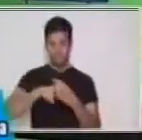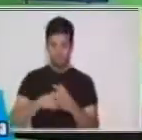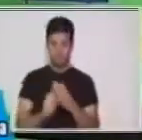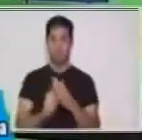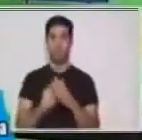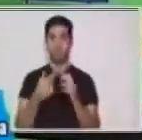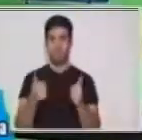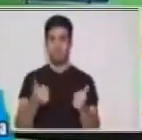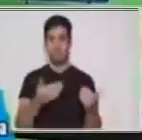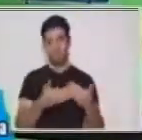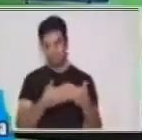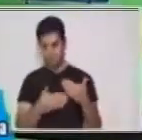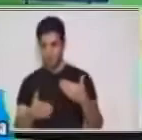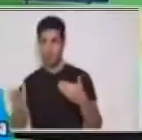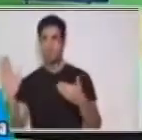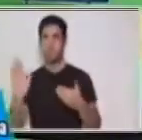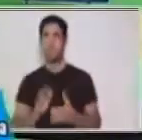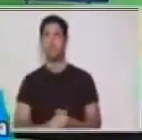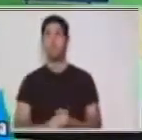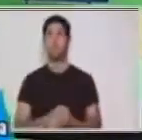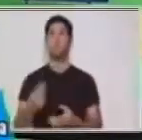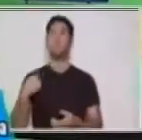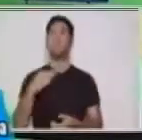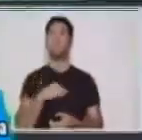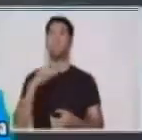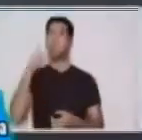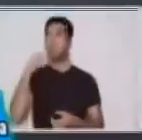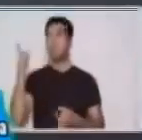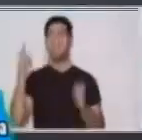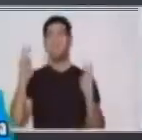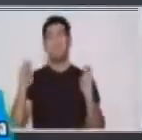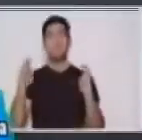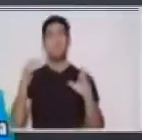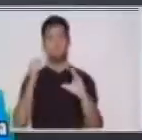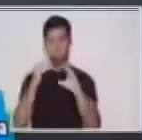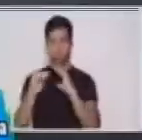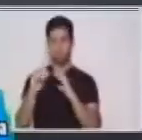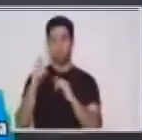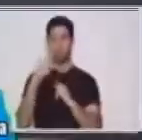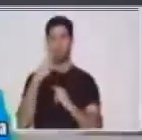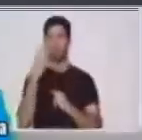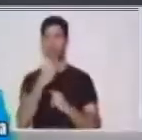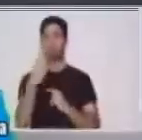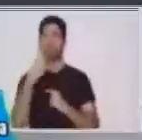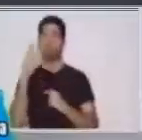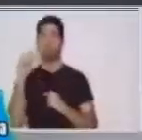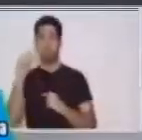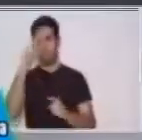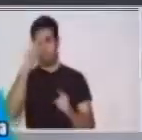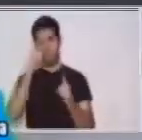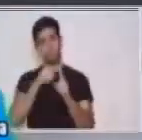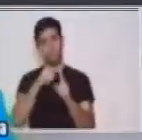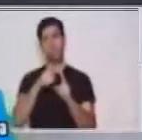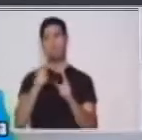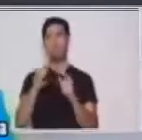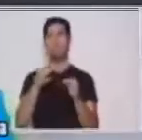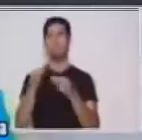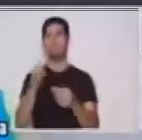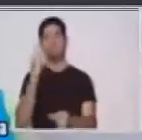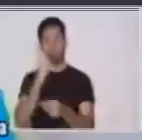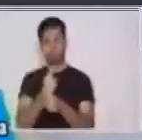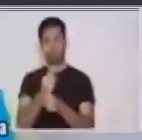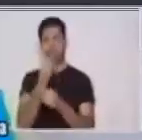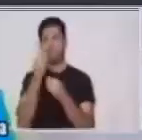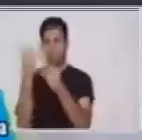Bien, vamos a hablar sobre los mensajes orales con intención argumentativa.